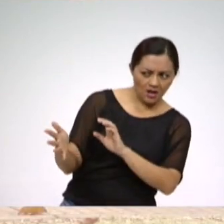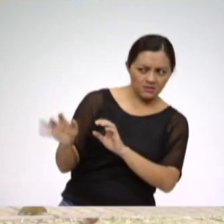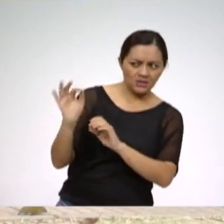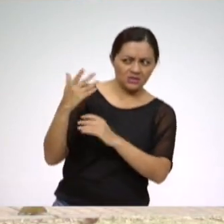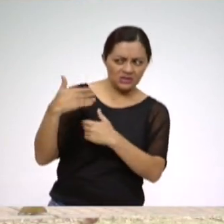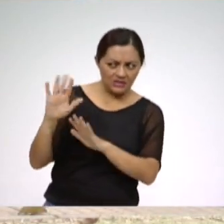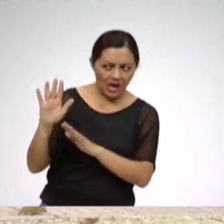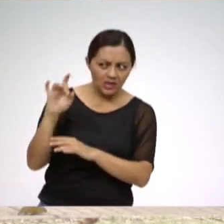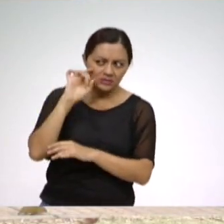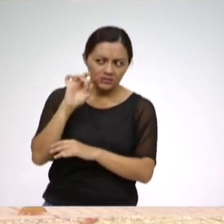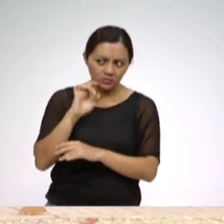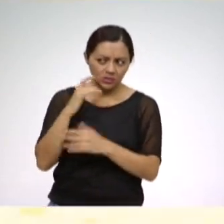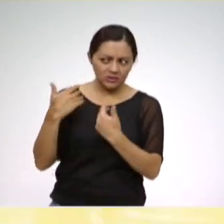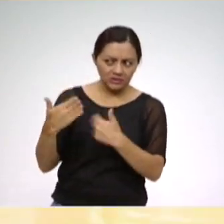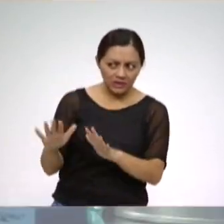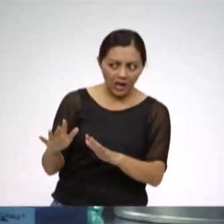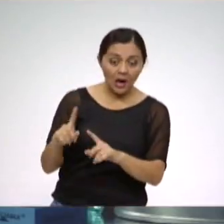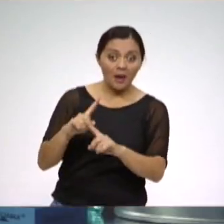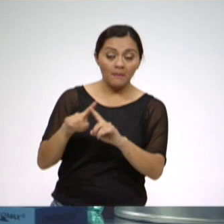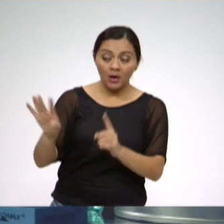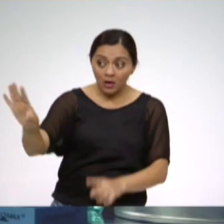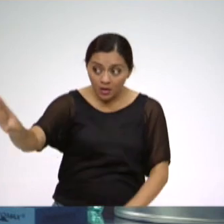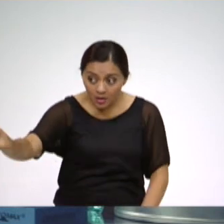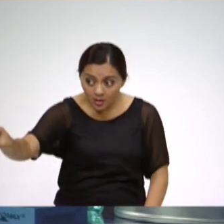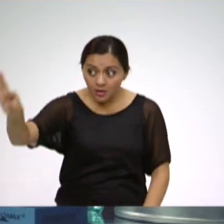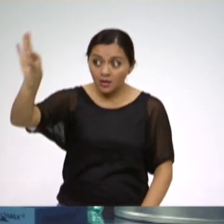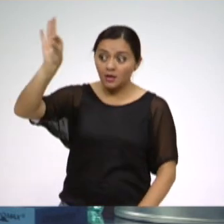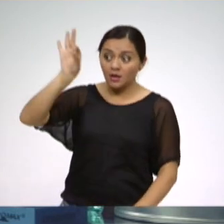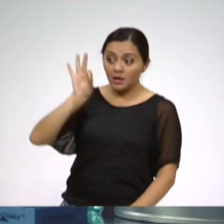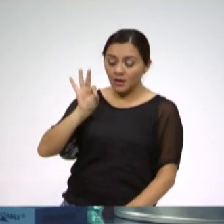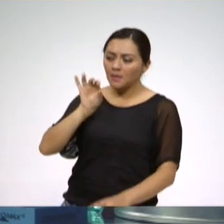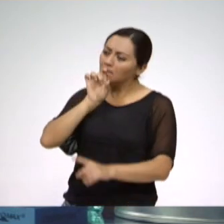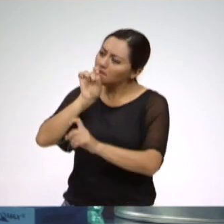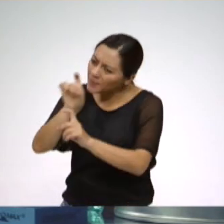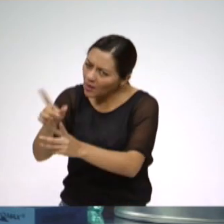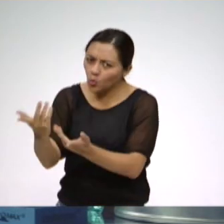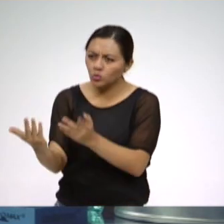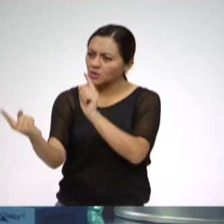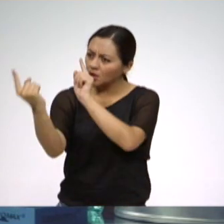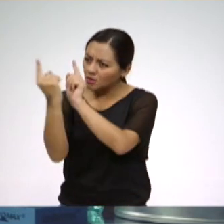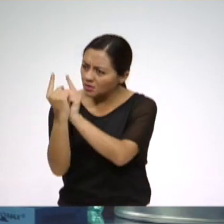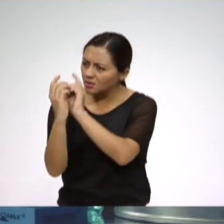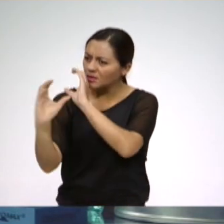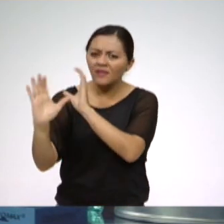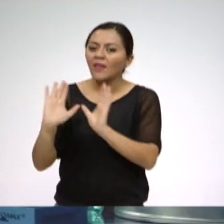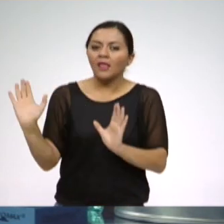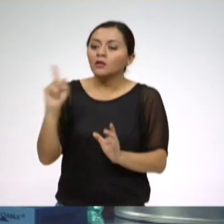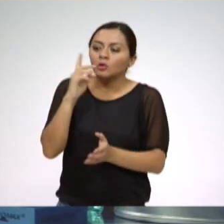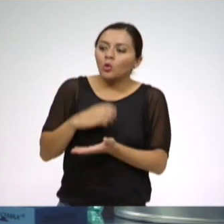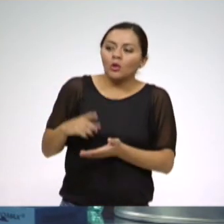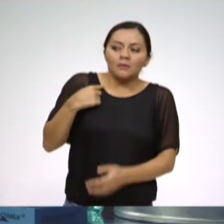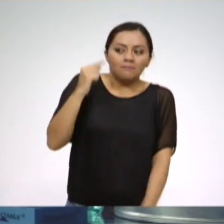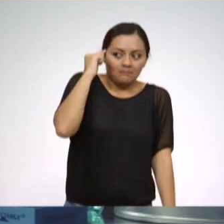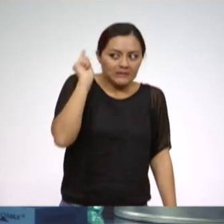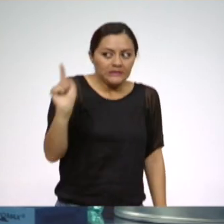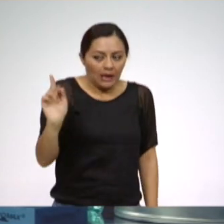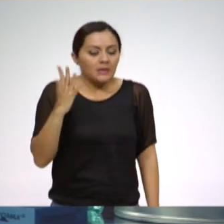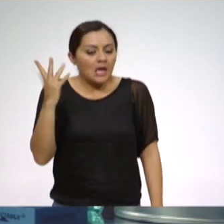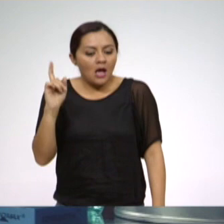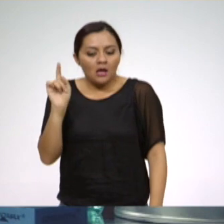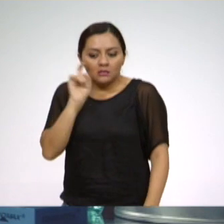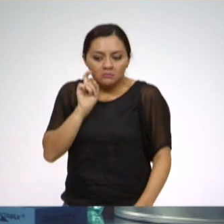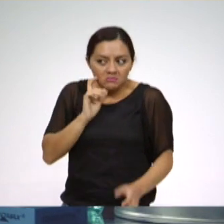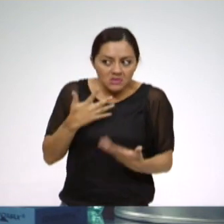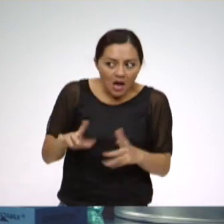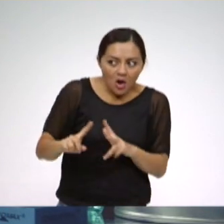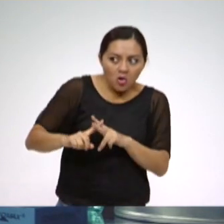están teniendo actividad sexual. Pero cuando lo identifican, no son capaces de tener un acercamiento, ¿no es cierto?, una actitud, podríamos